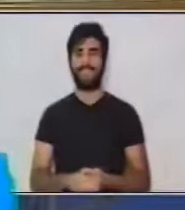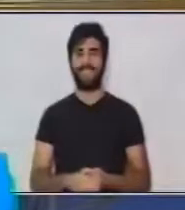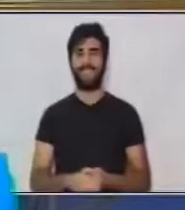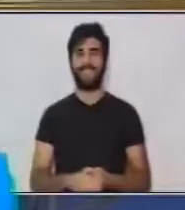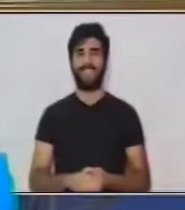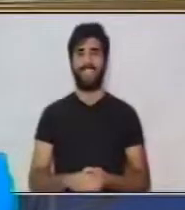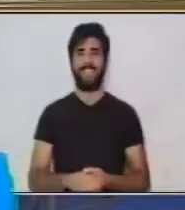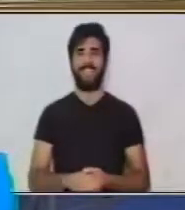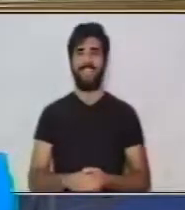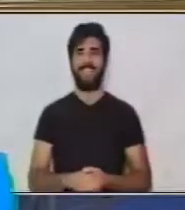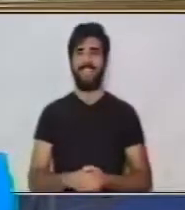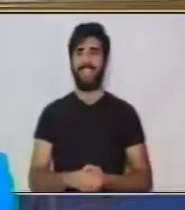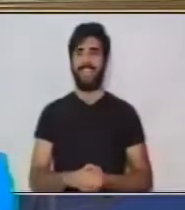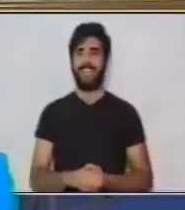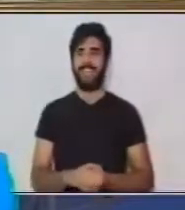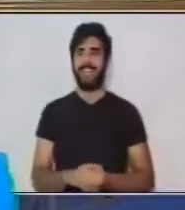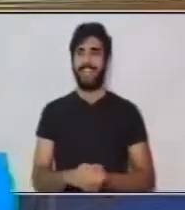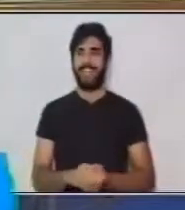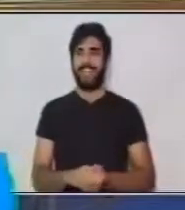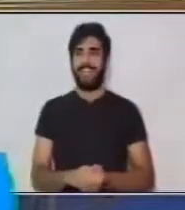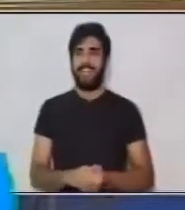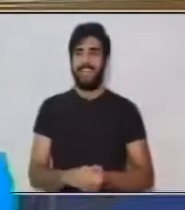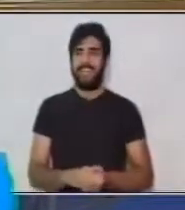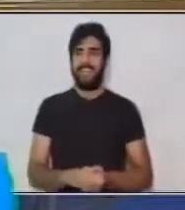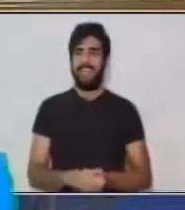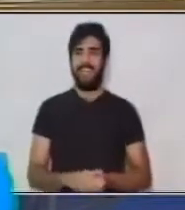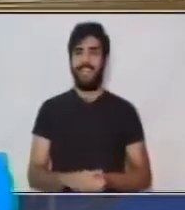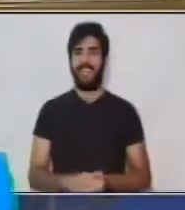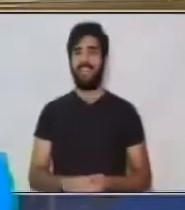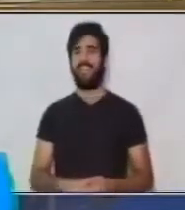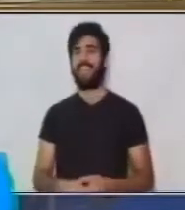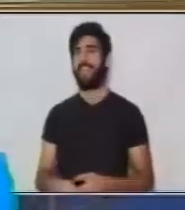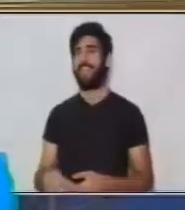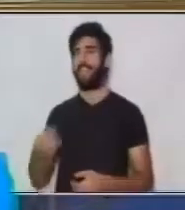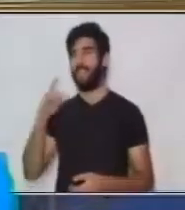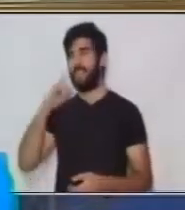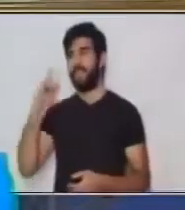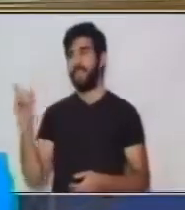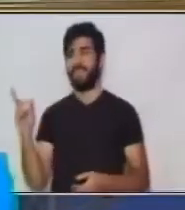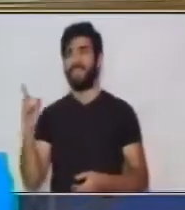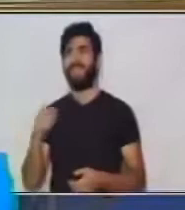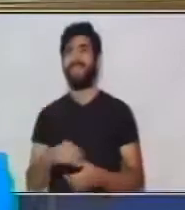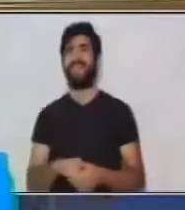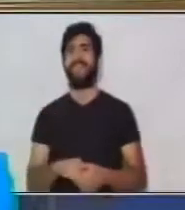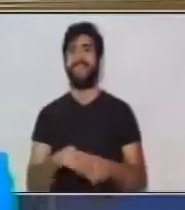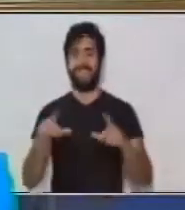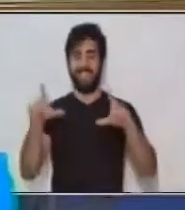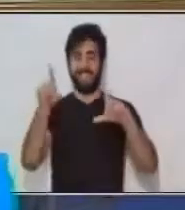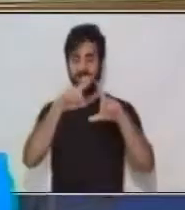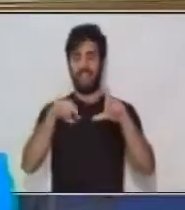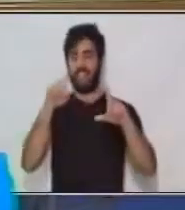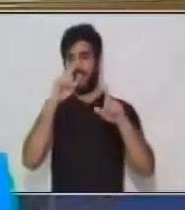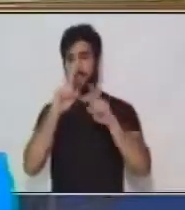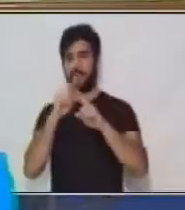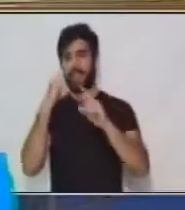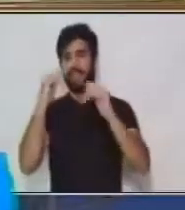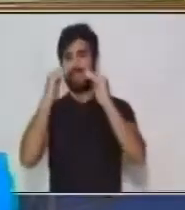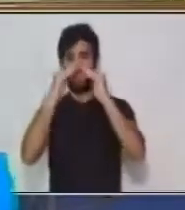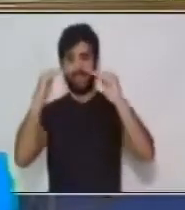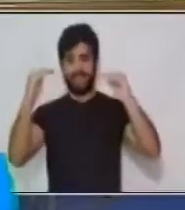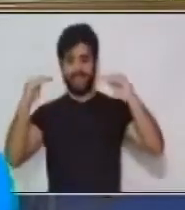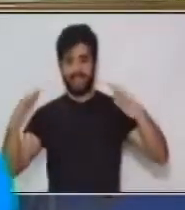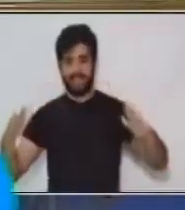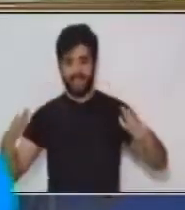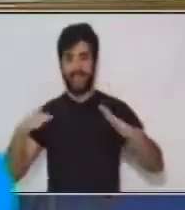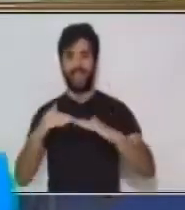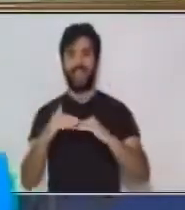como este pentágono, como también podemos poner a este trapecio, a este triángulo,